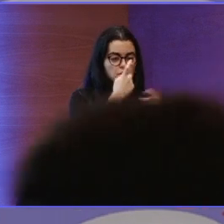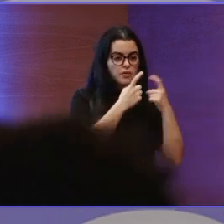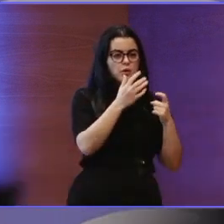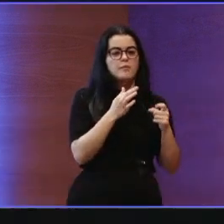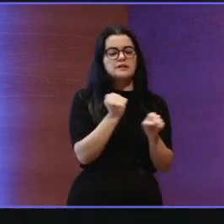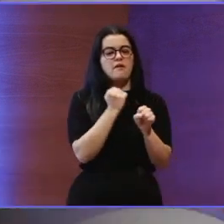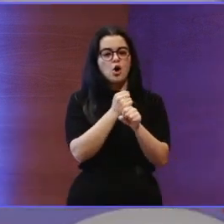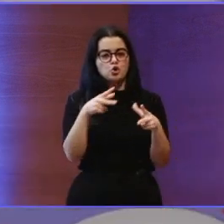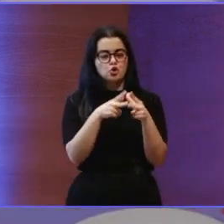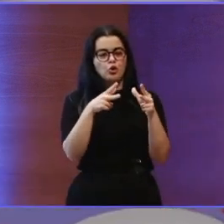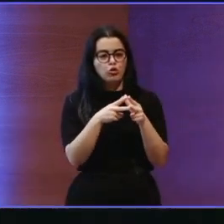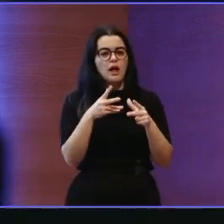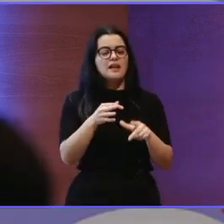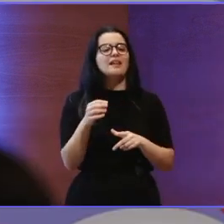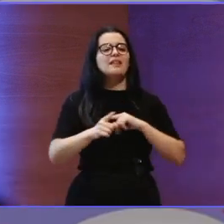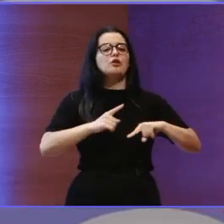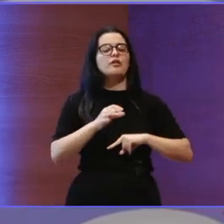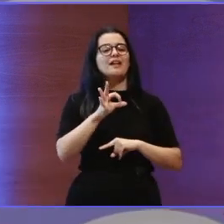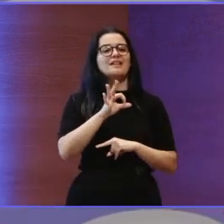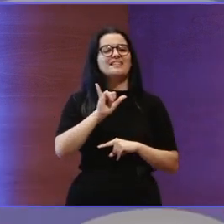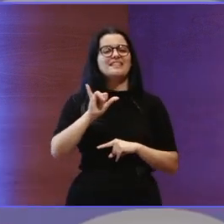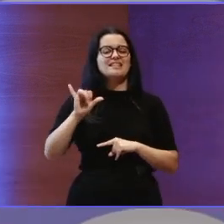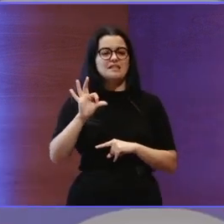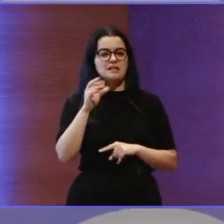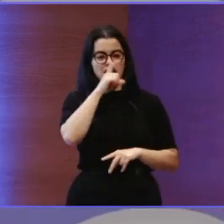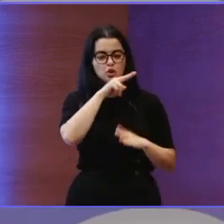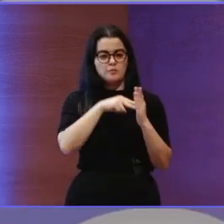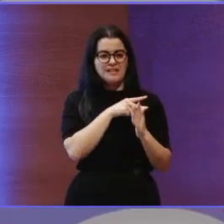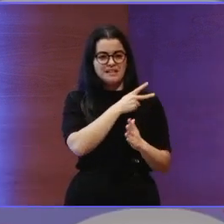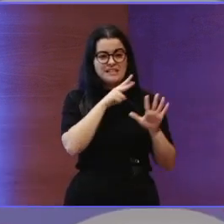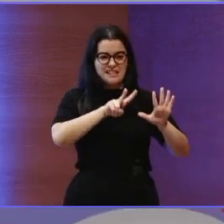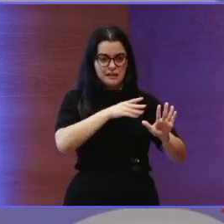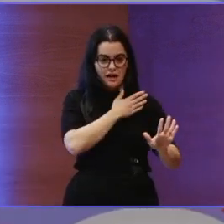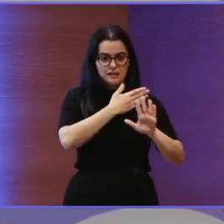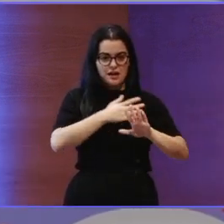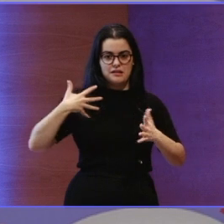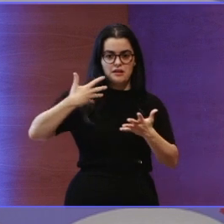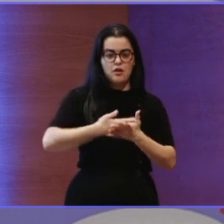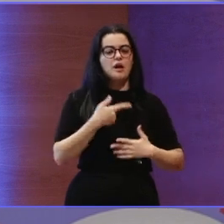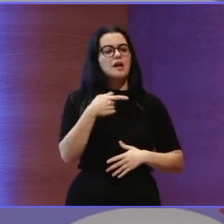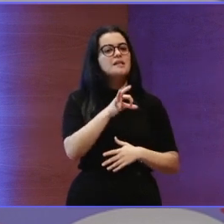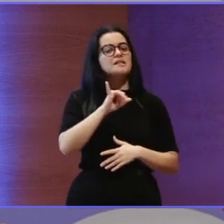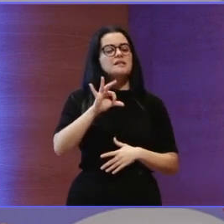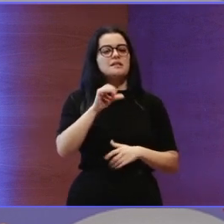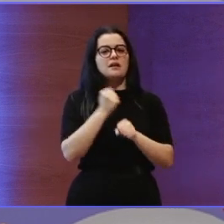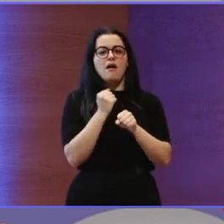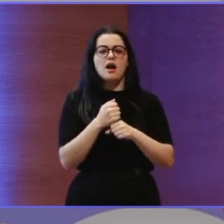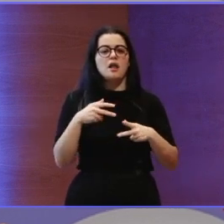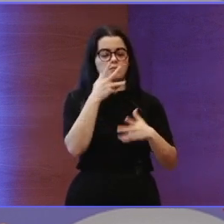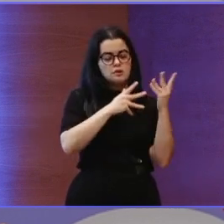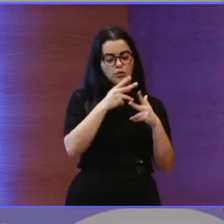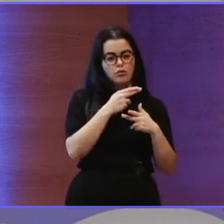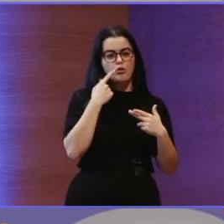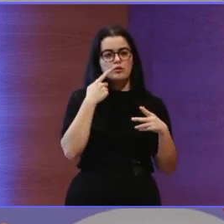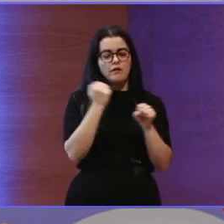trabajo social y es director del sis desde 2007 el sis trabaja junto a las administraciones desde hace años en cuestiones relacionadas con la